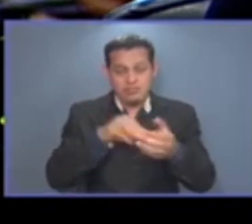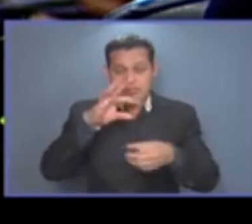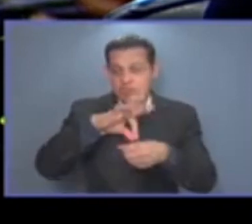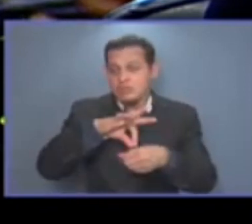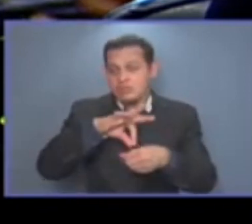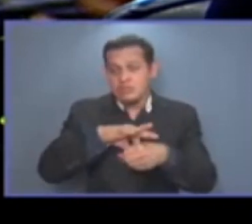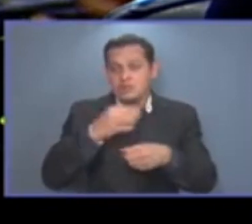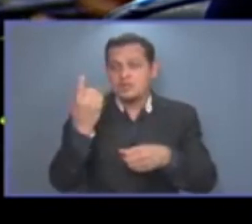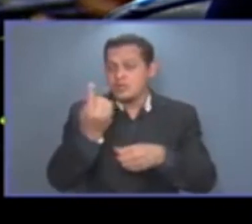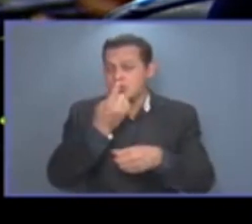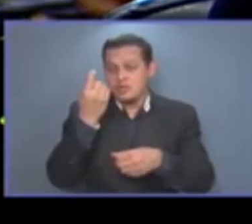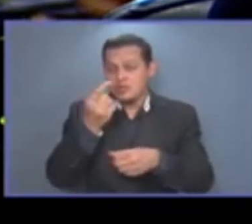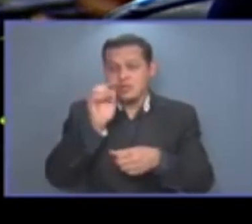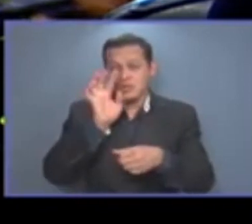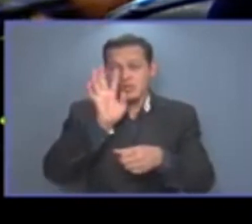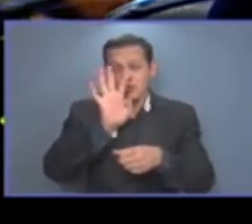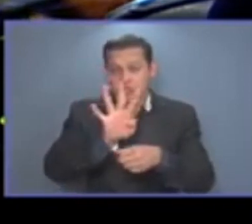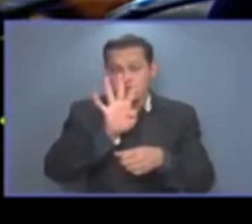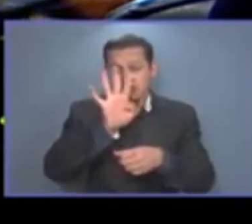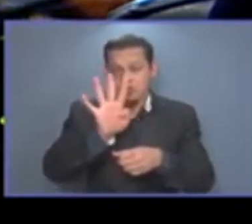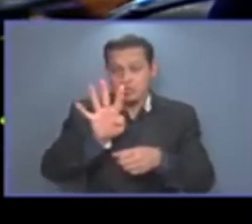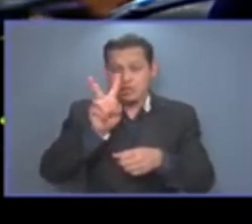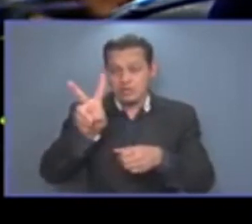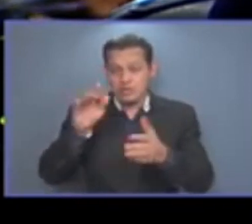electoral solo hay